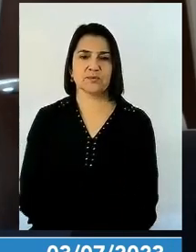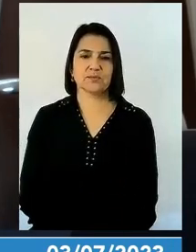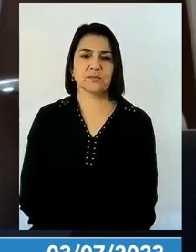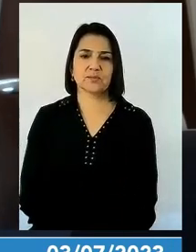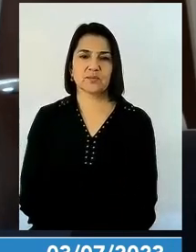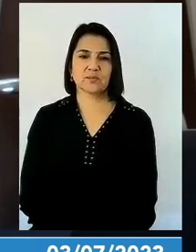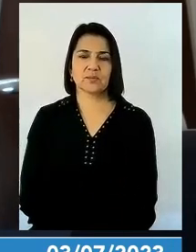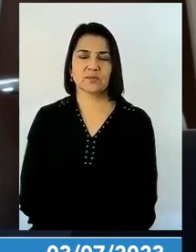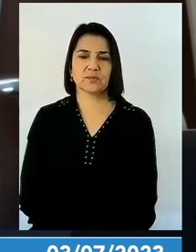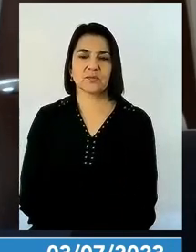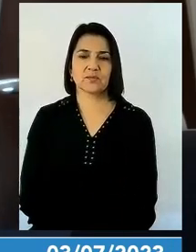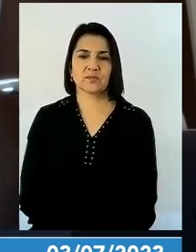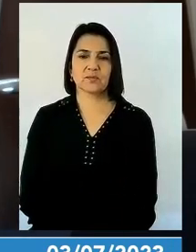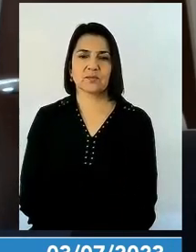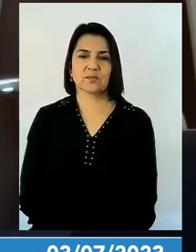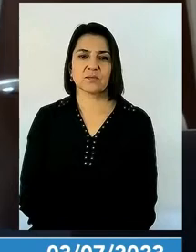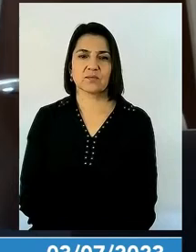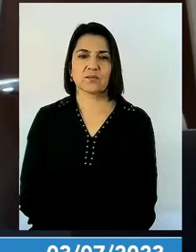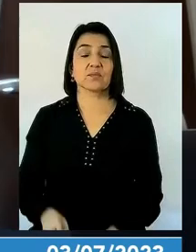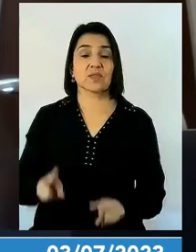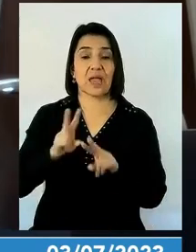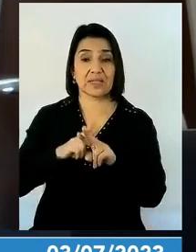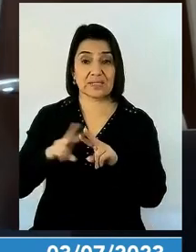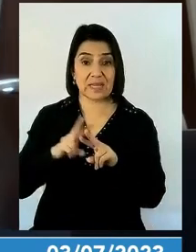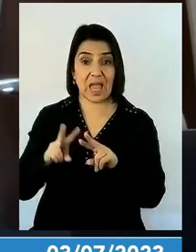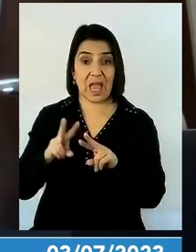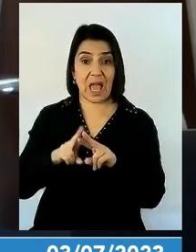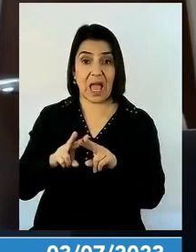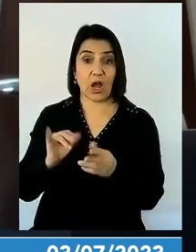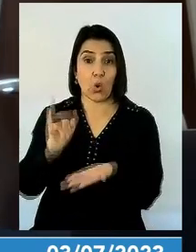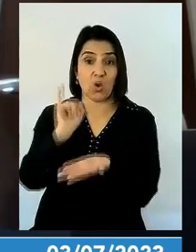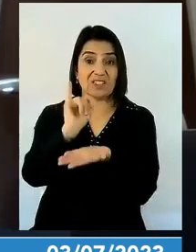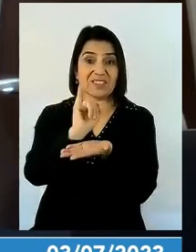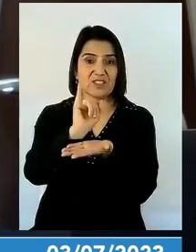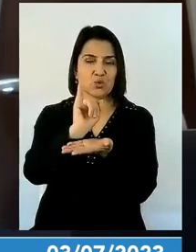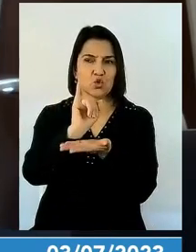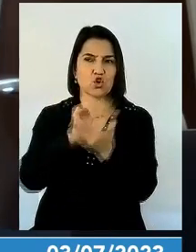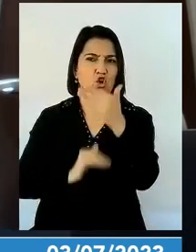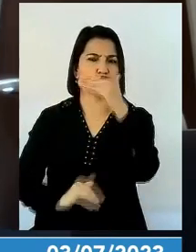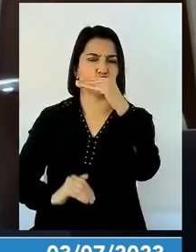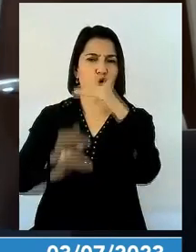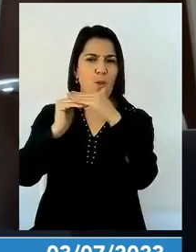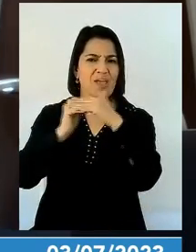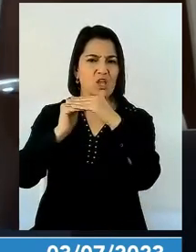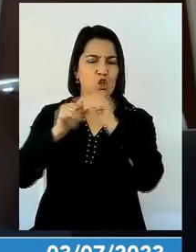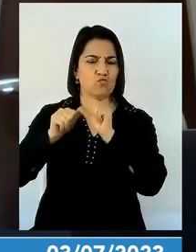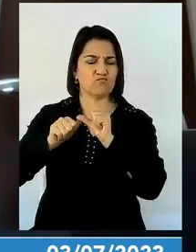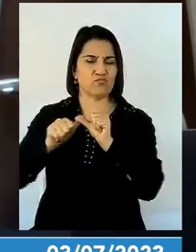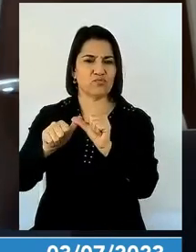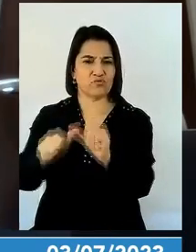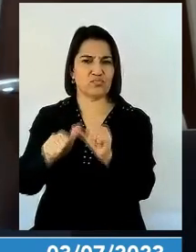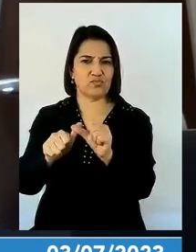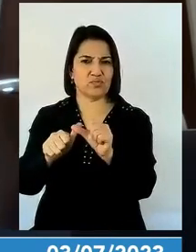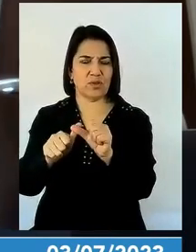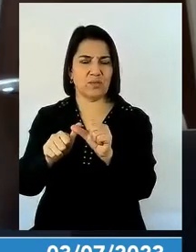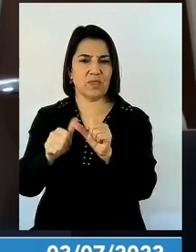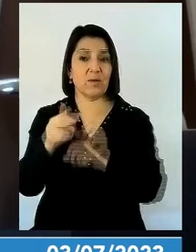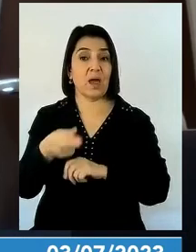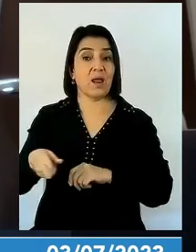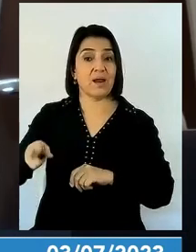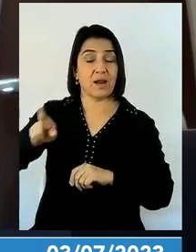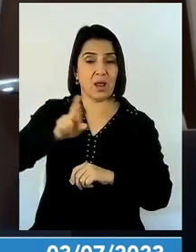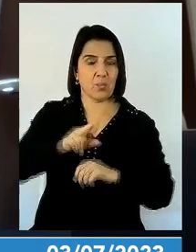se forme un ente supersupremo con permanencia en el tiempo para que replique la forma de funcionar de esta